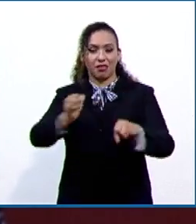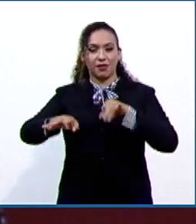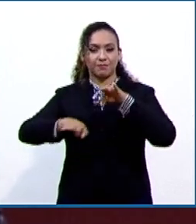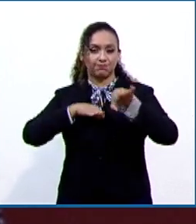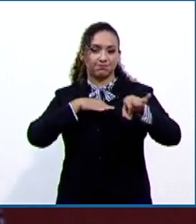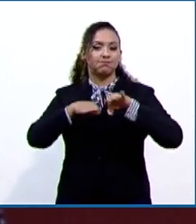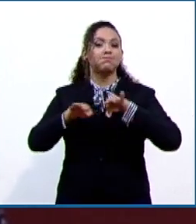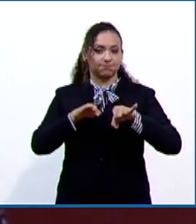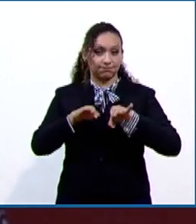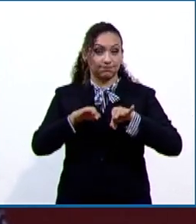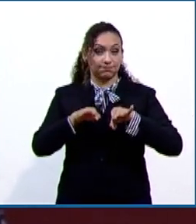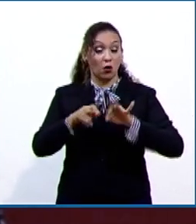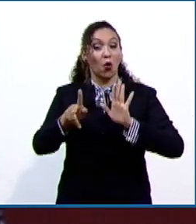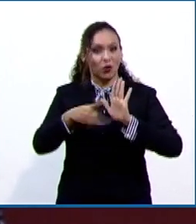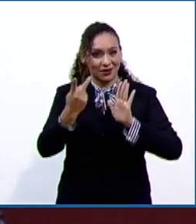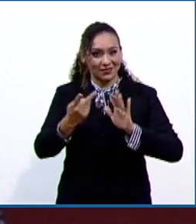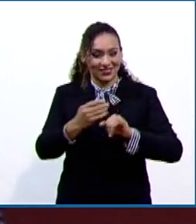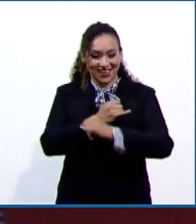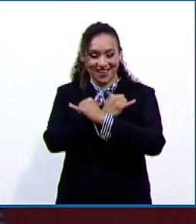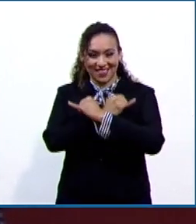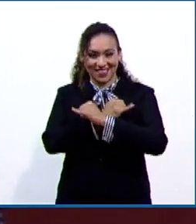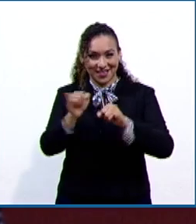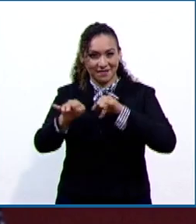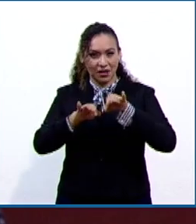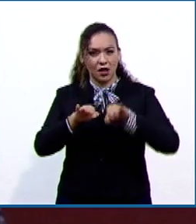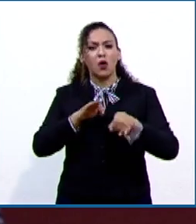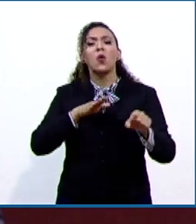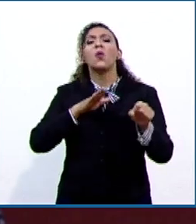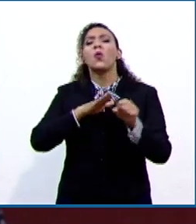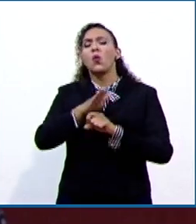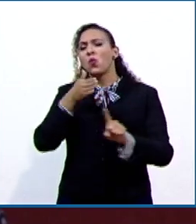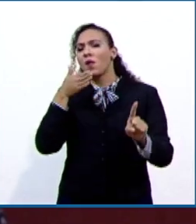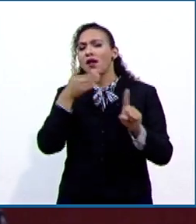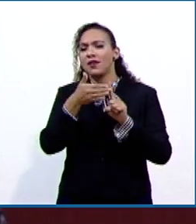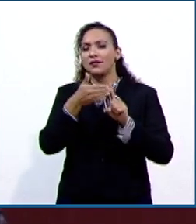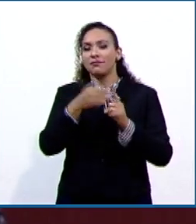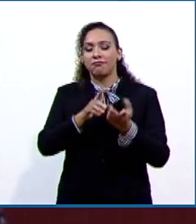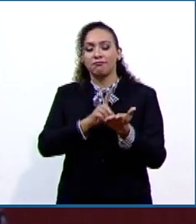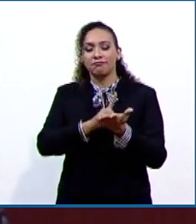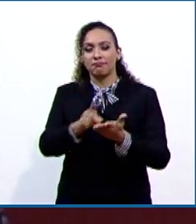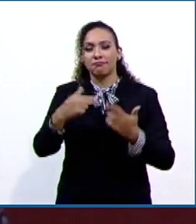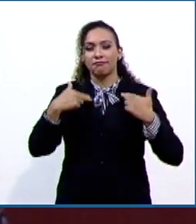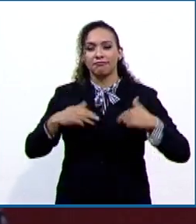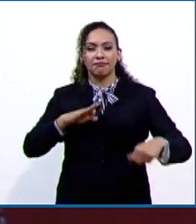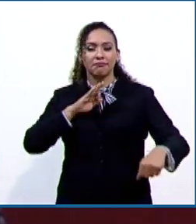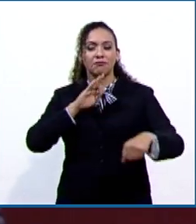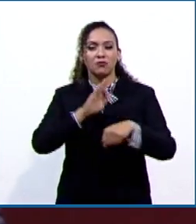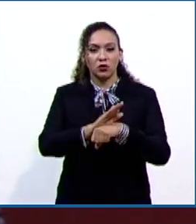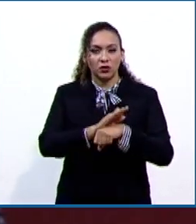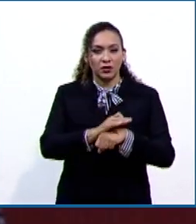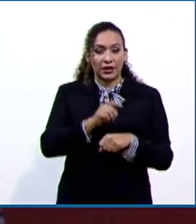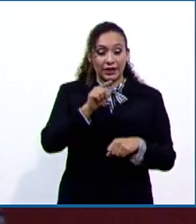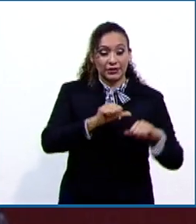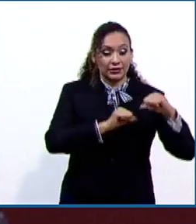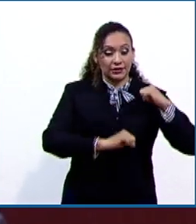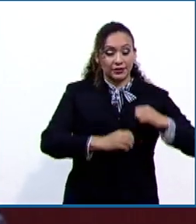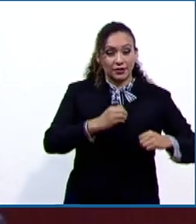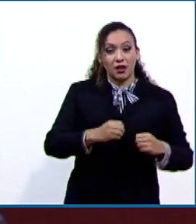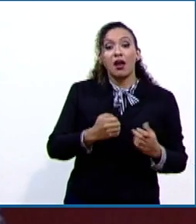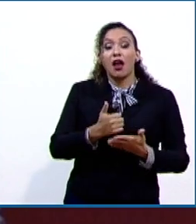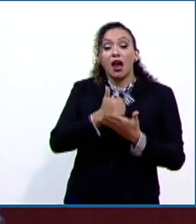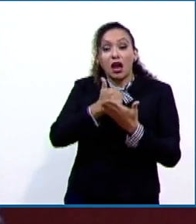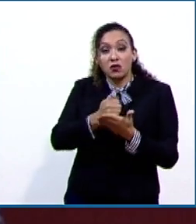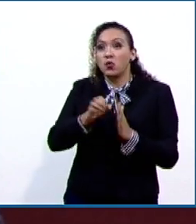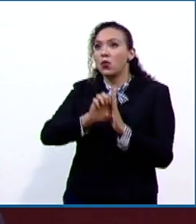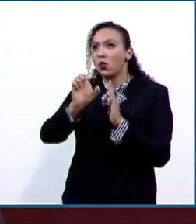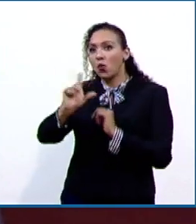independiente, es proteger los derechos humanos y ser un contrapeso al poder que